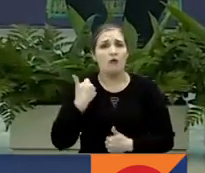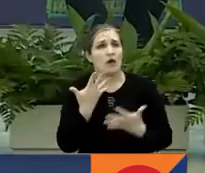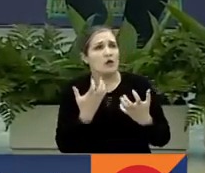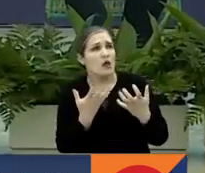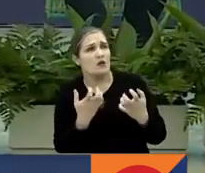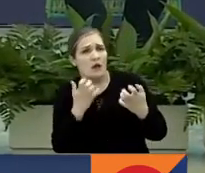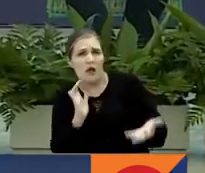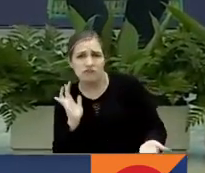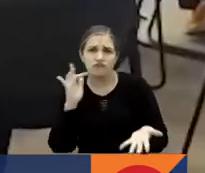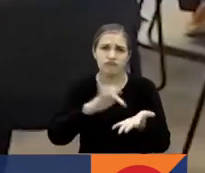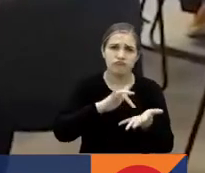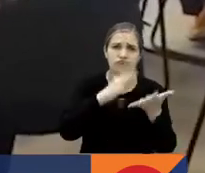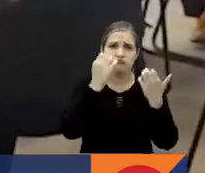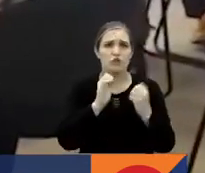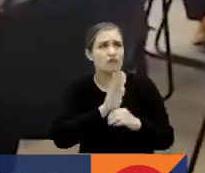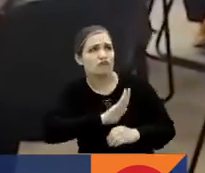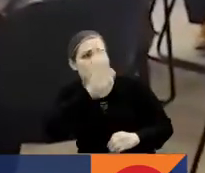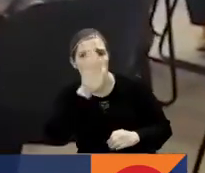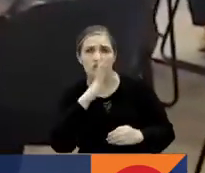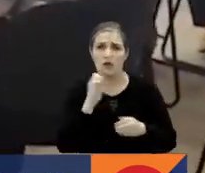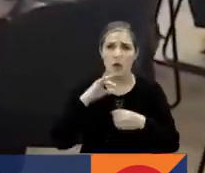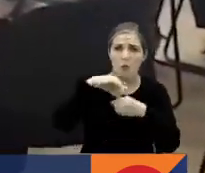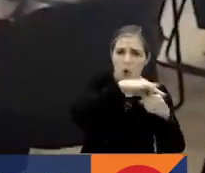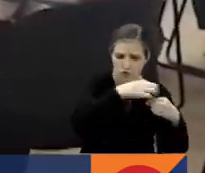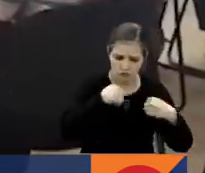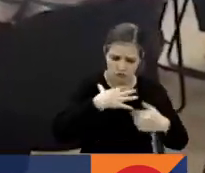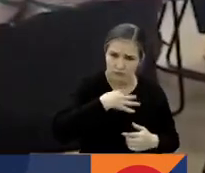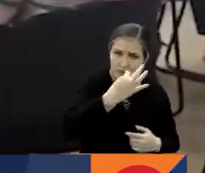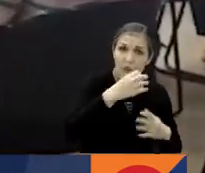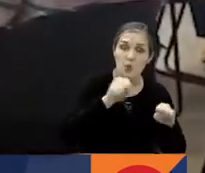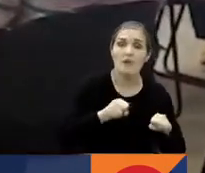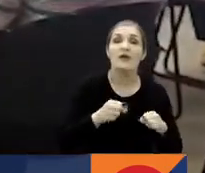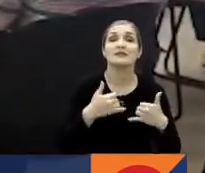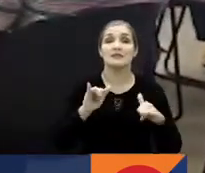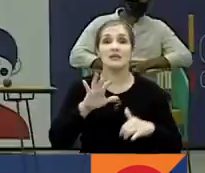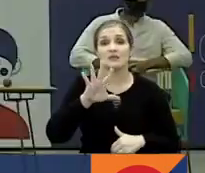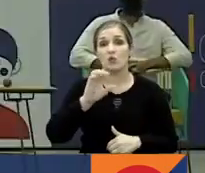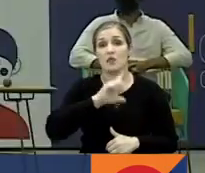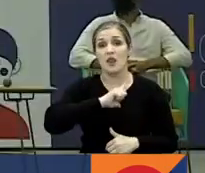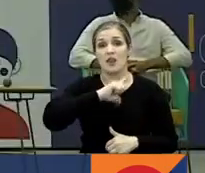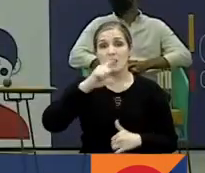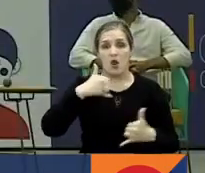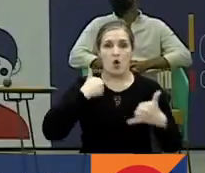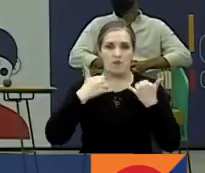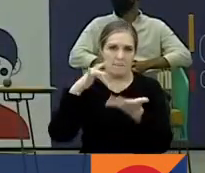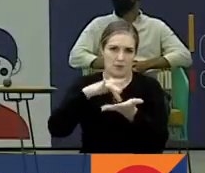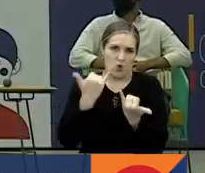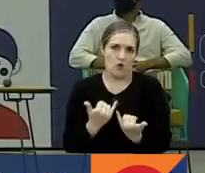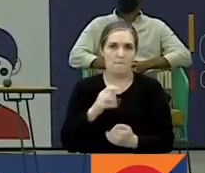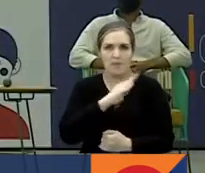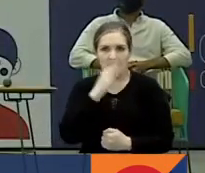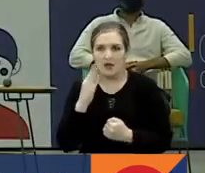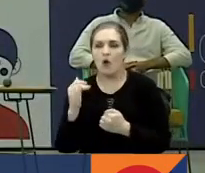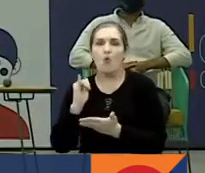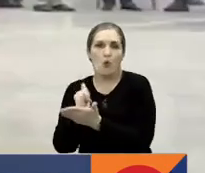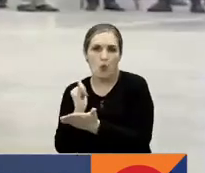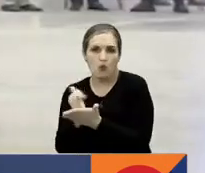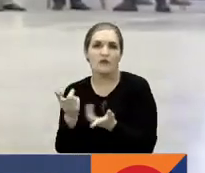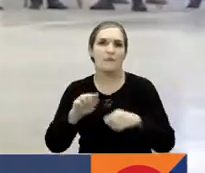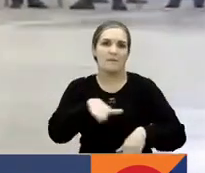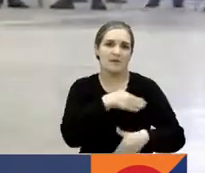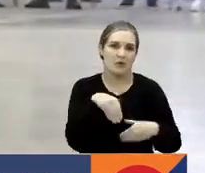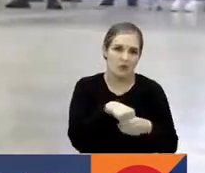una elección popular en las urnas. En la jornada participaron 50 líderes juveniles, juntas de acción comunal, los ministerios del Interior y